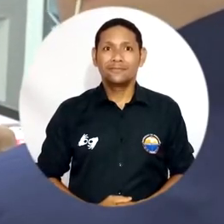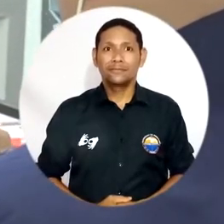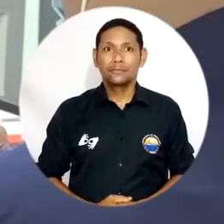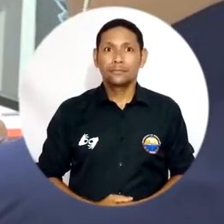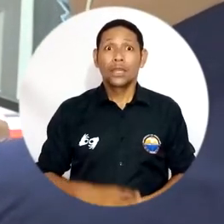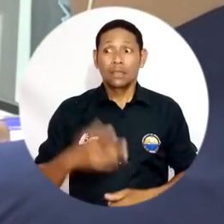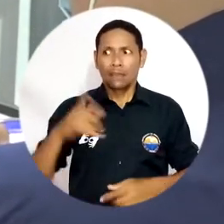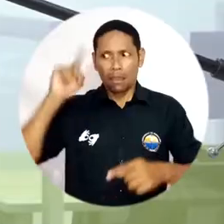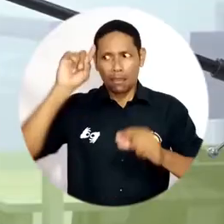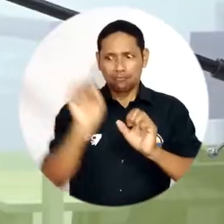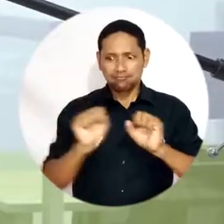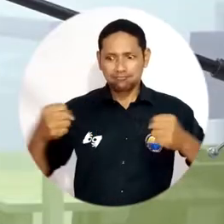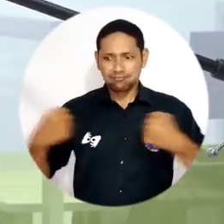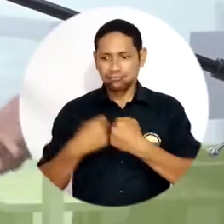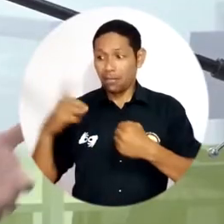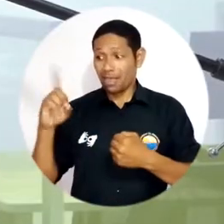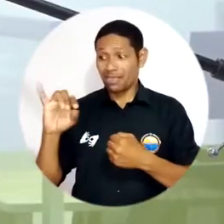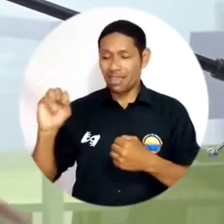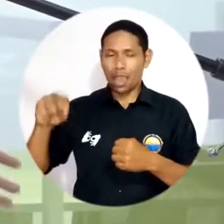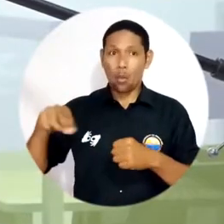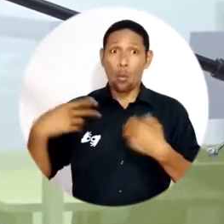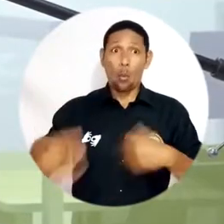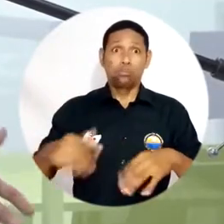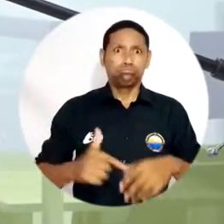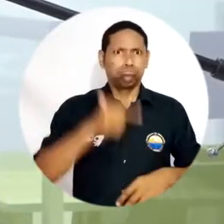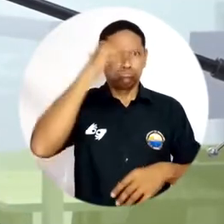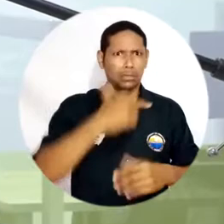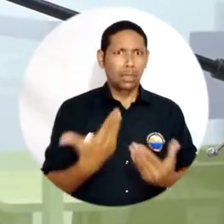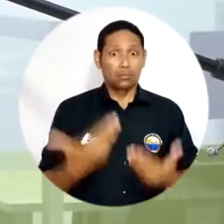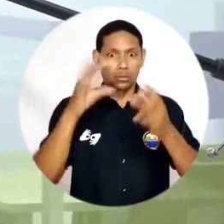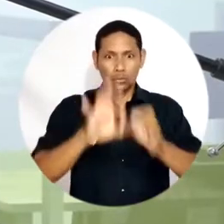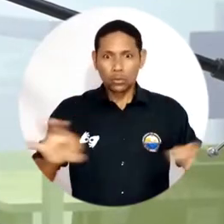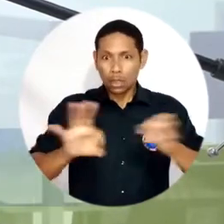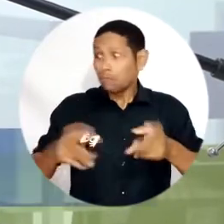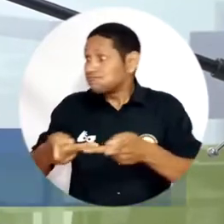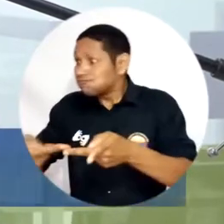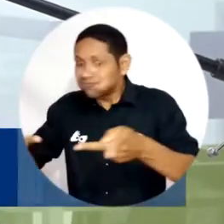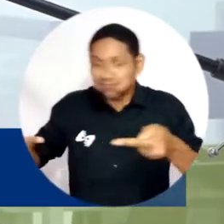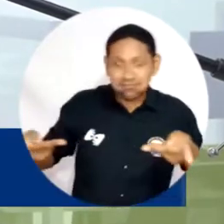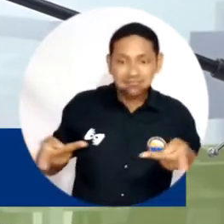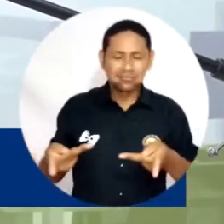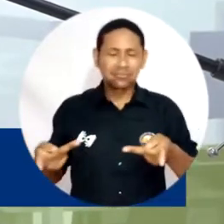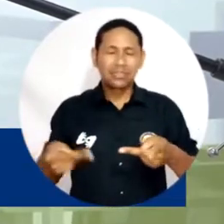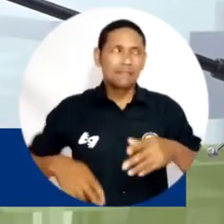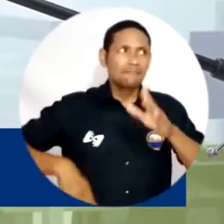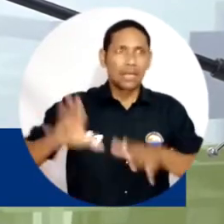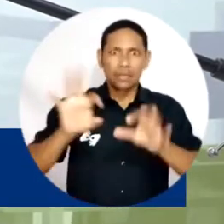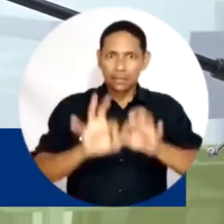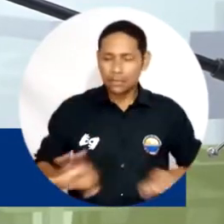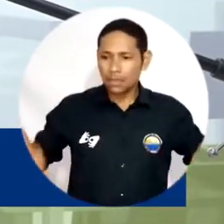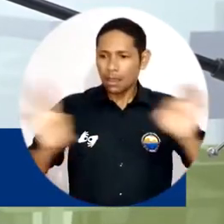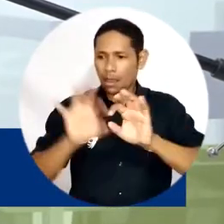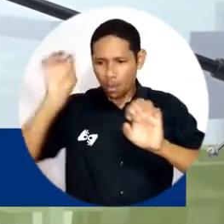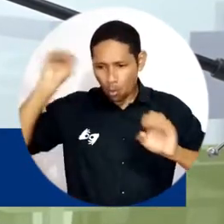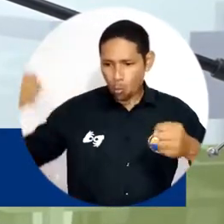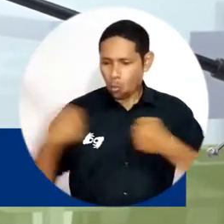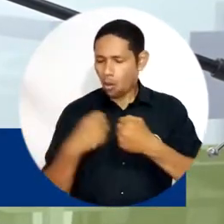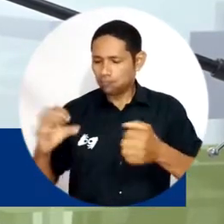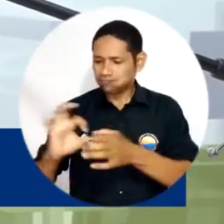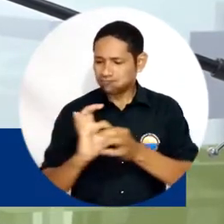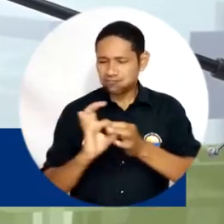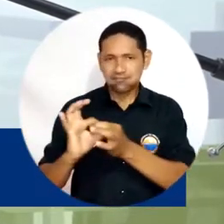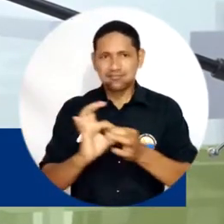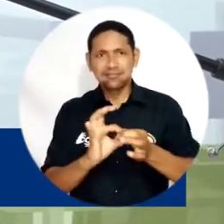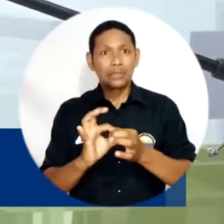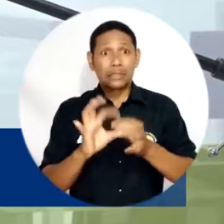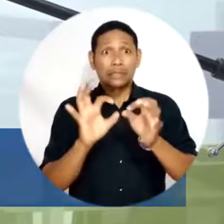Esta sinergia y esta alianza con la DIAN, que además es ella, no con el espacio físico, sino también además con un convenio de cooperación, busca precisamente